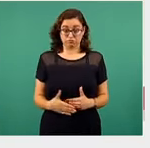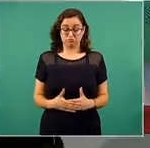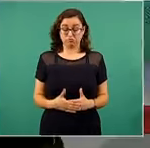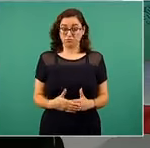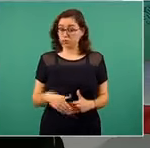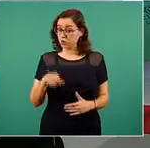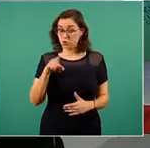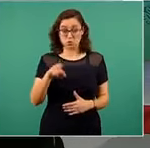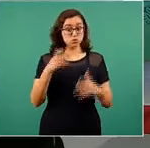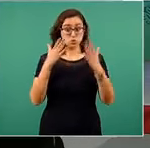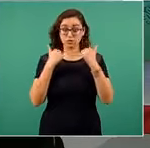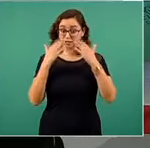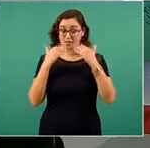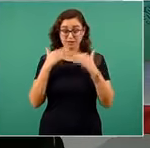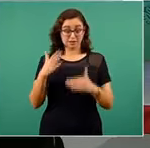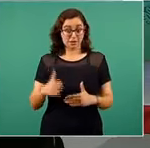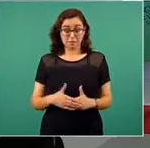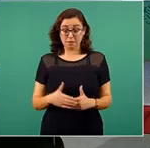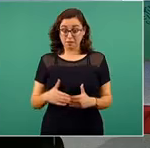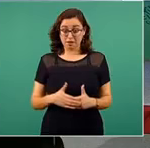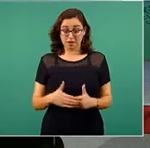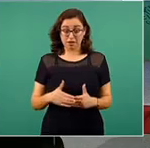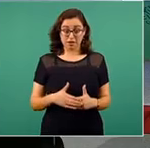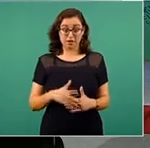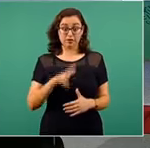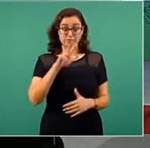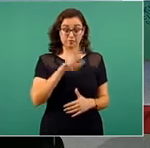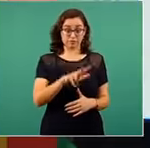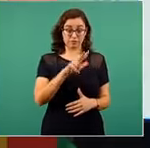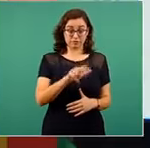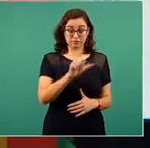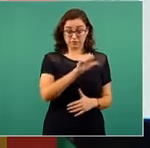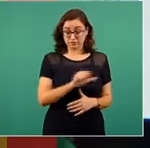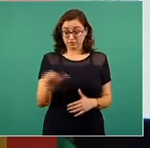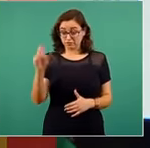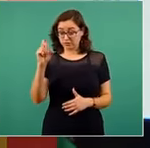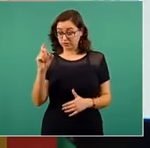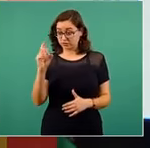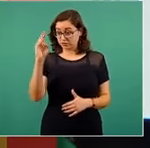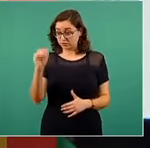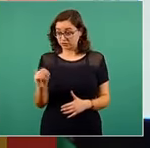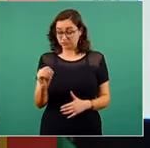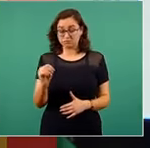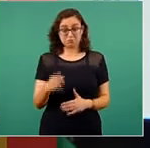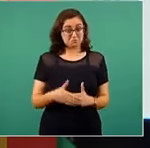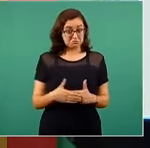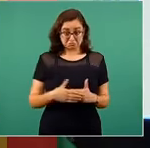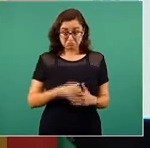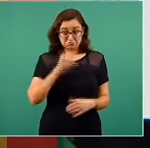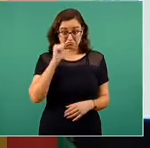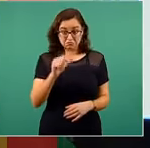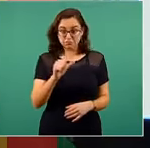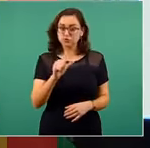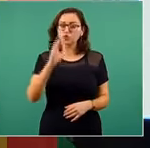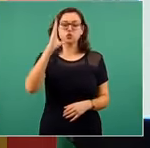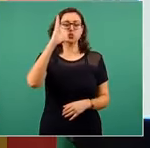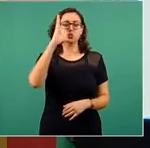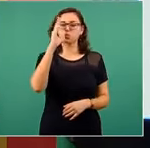Si no estás embarazada y eres menor de 40 años, no te toca todavía vacunarte. Por